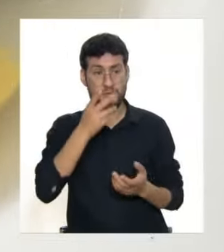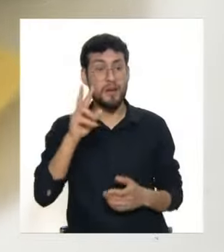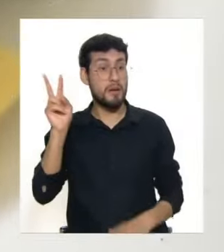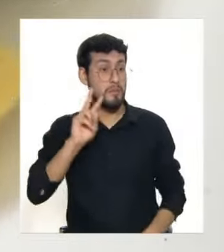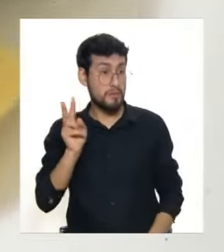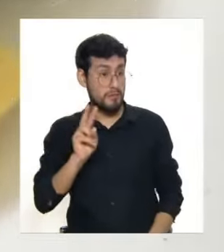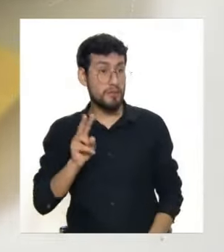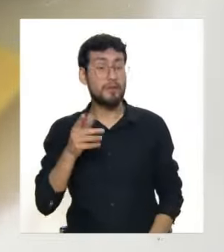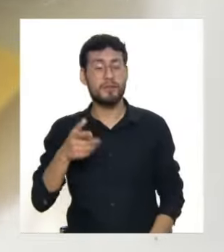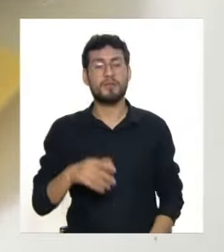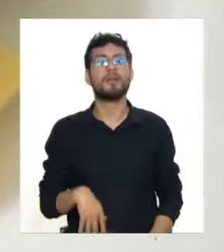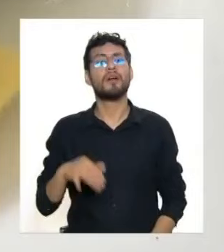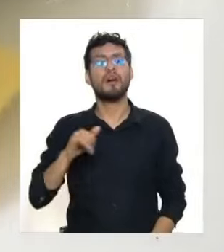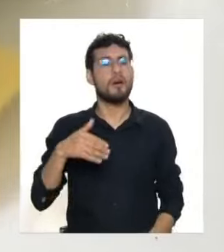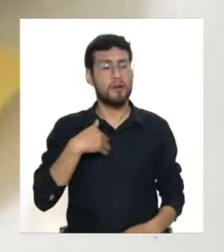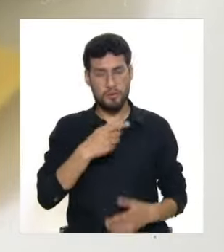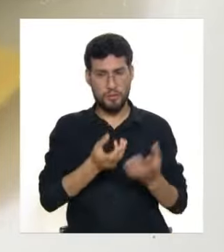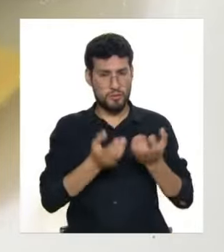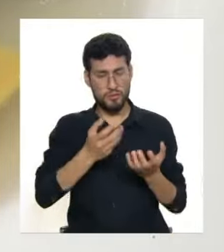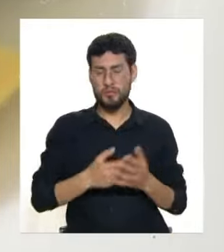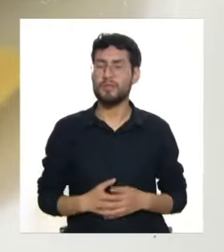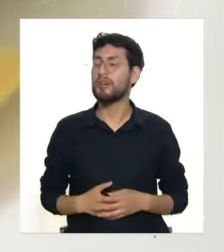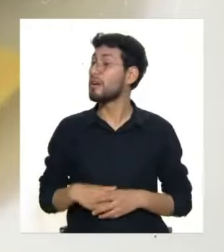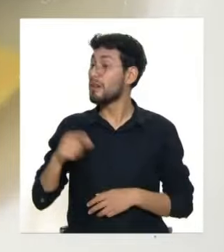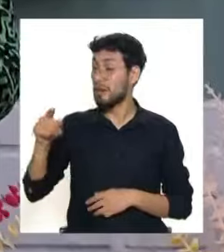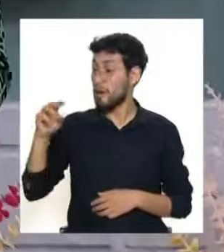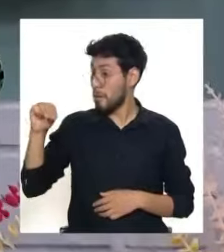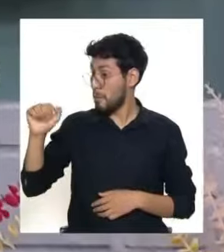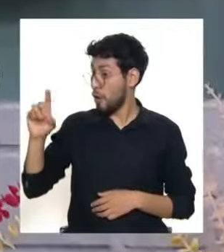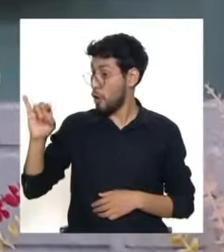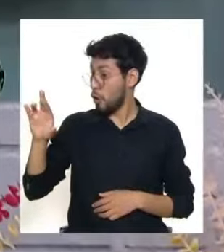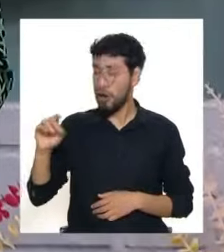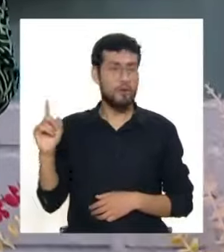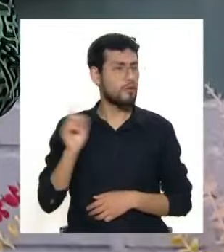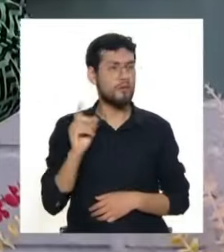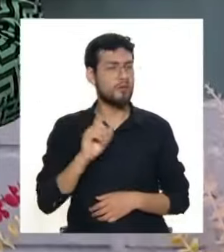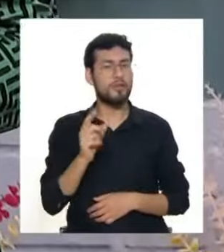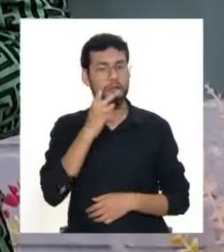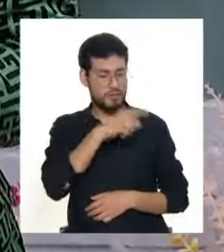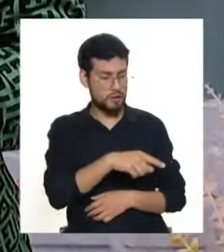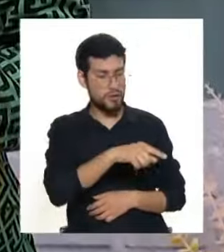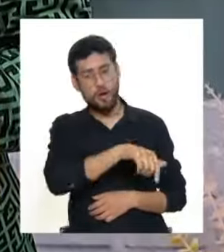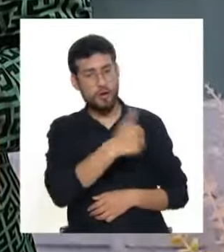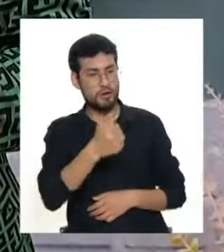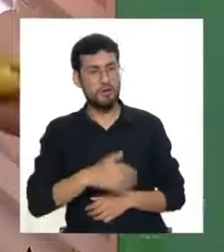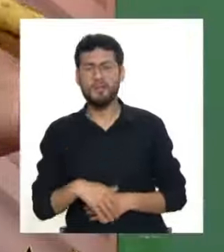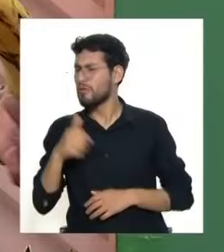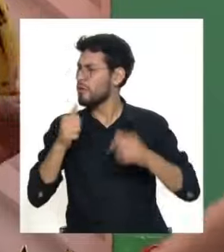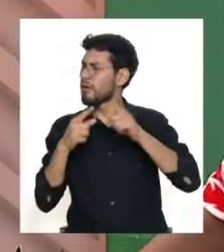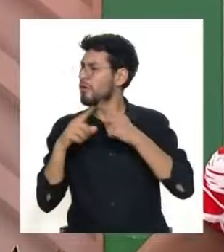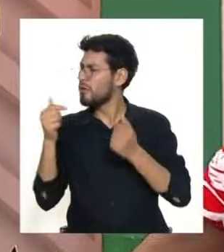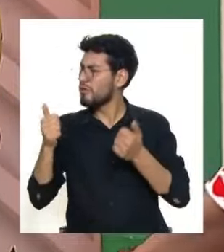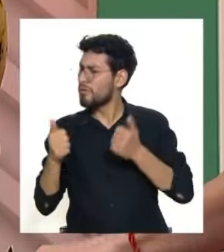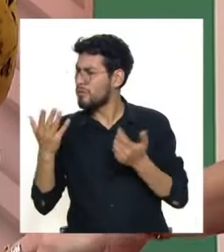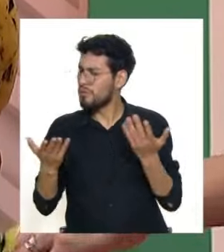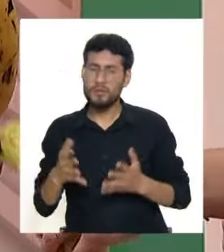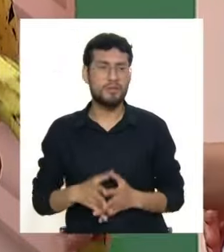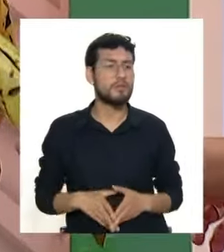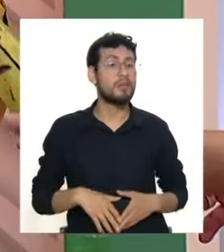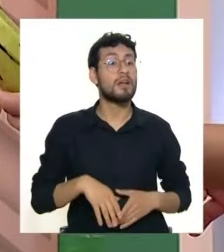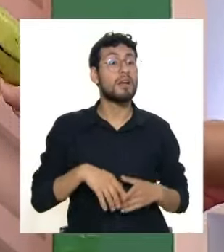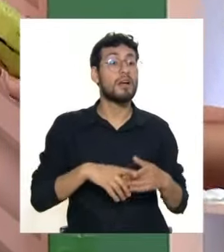verde, ajá, crudo, uh-huh, y pero cocinado. ¿Y ese es el maduro? No, el maduro es este que está al costado. ¿Cuál es la diferencia, papi? ¿Cuál es la diferencia?